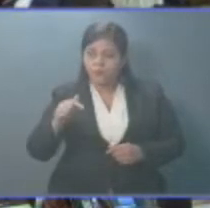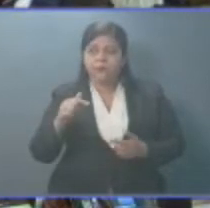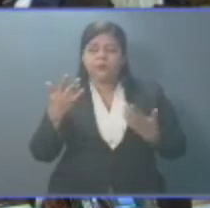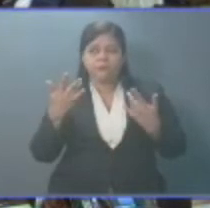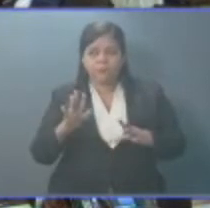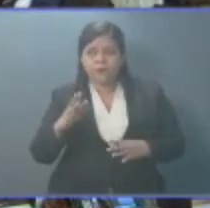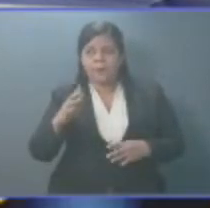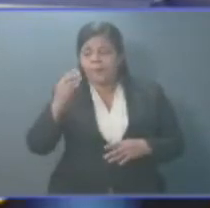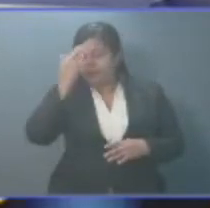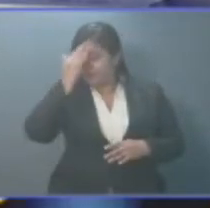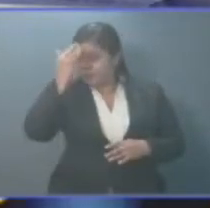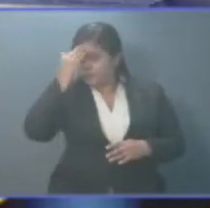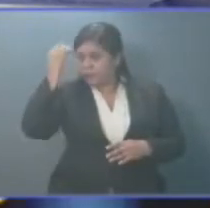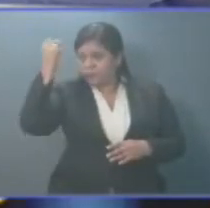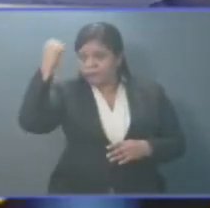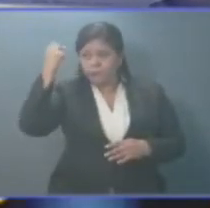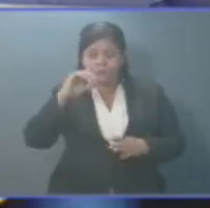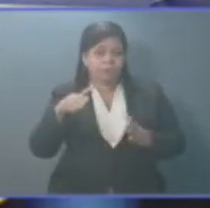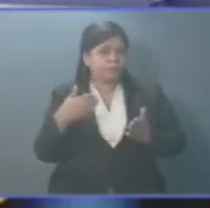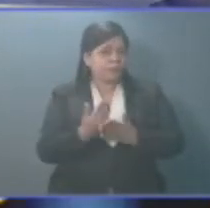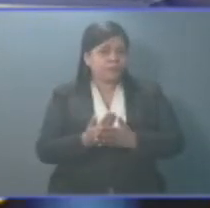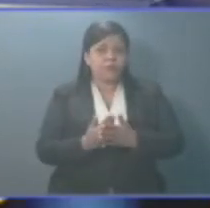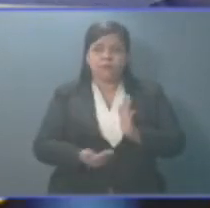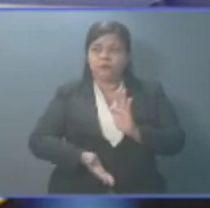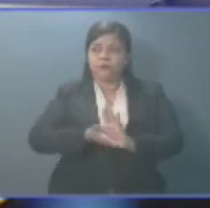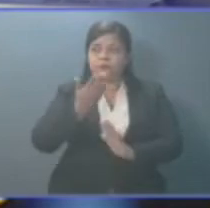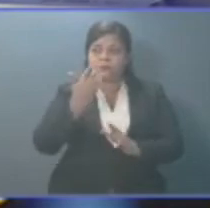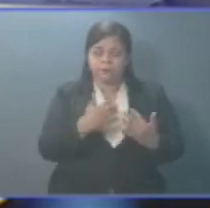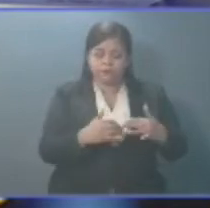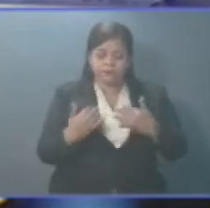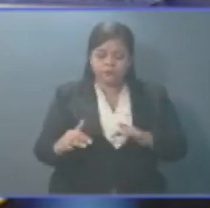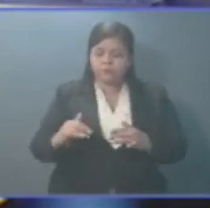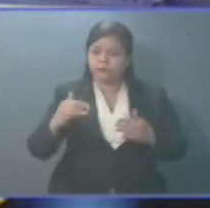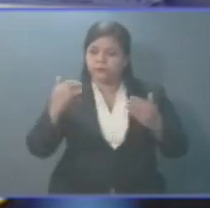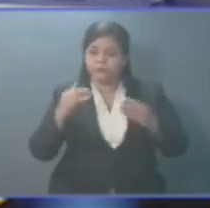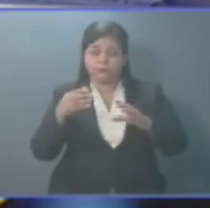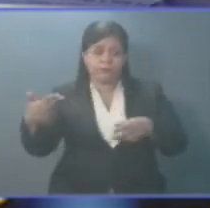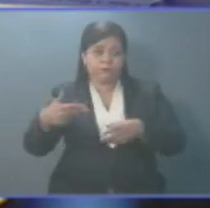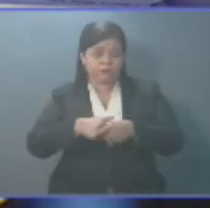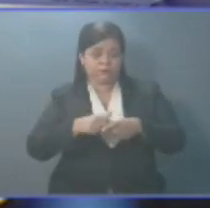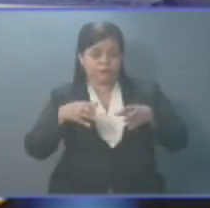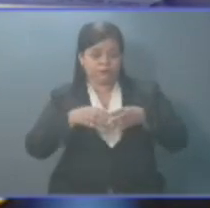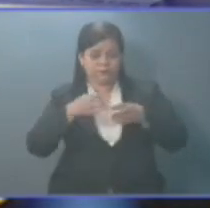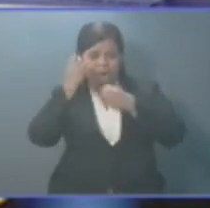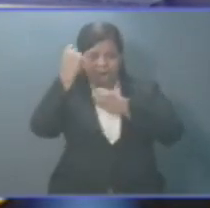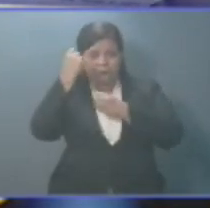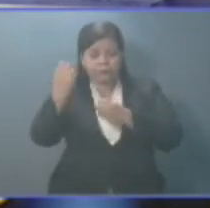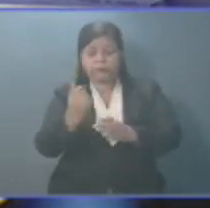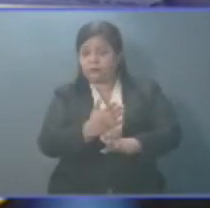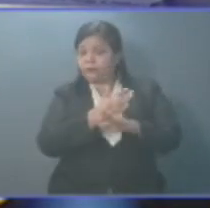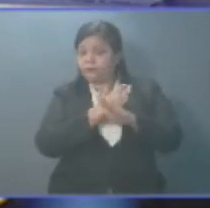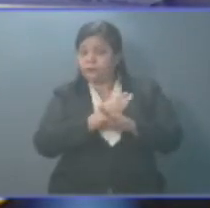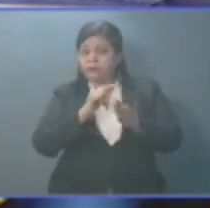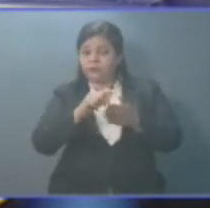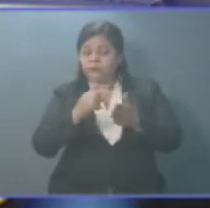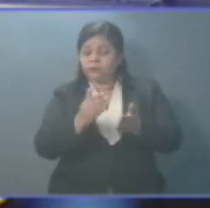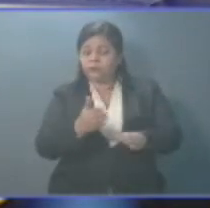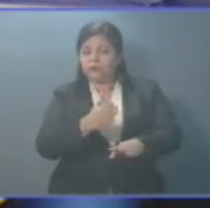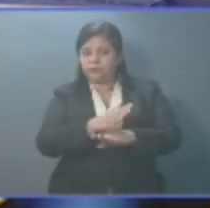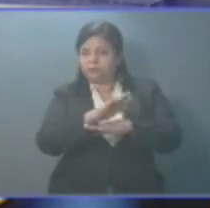la importancia y la relevancia de la actividad sindical en la defensa de los intereses